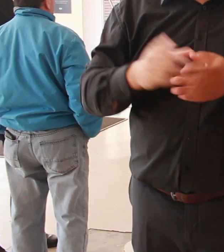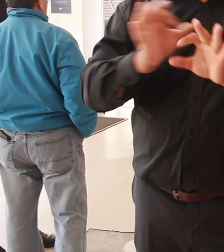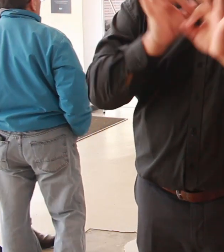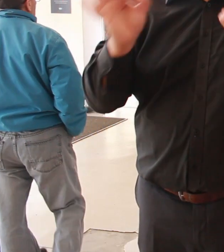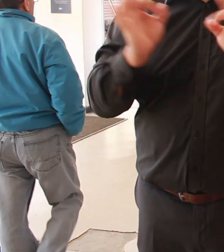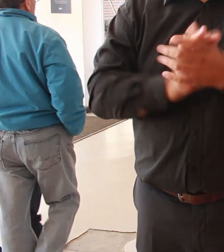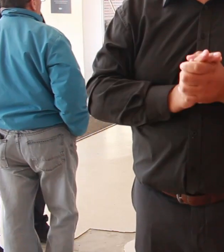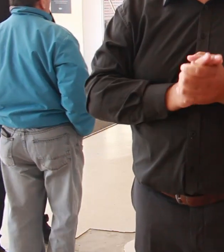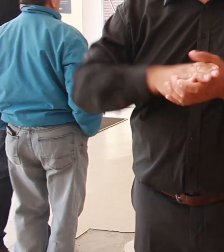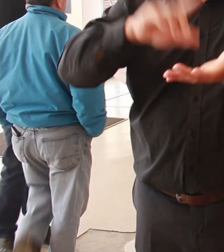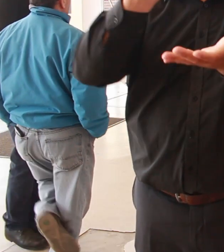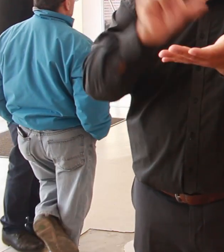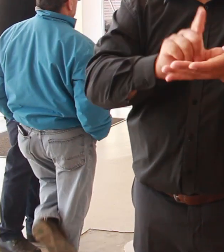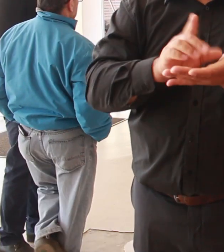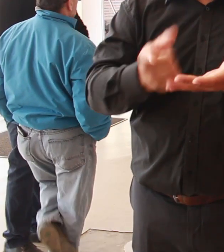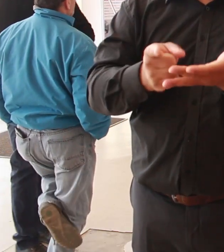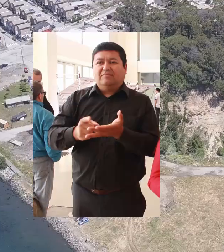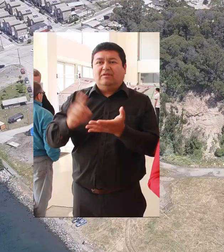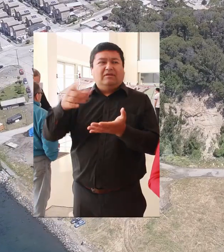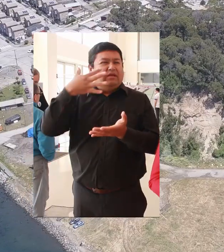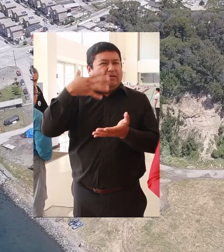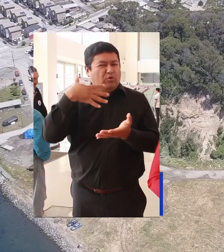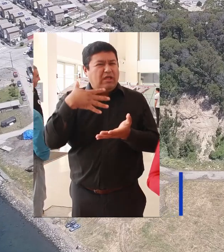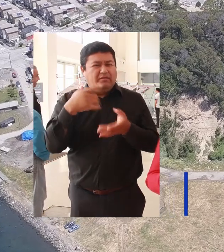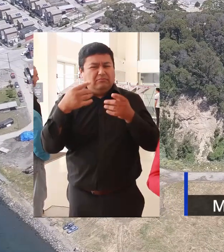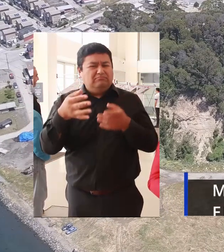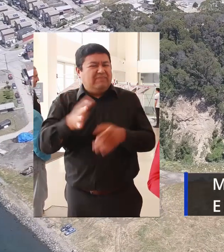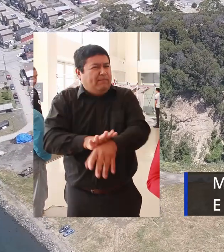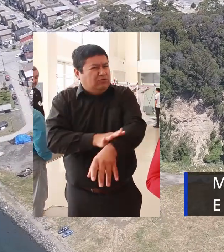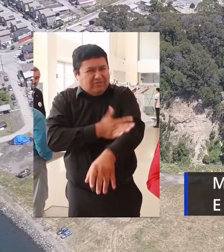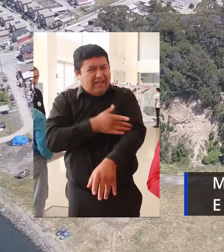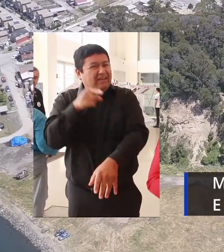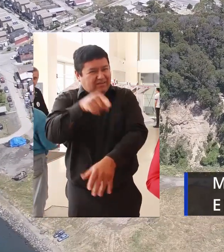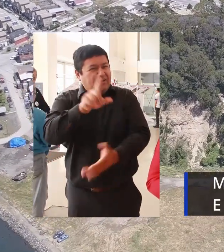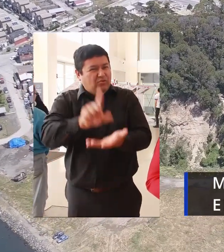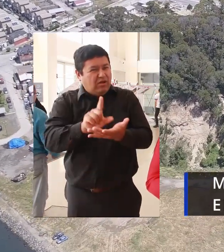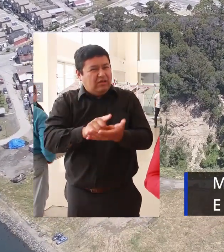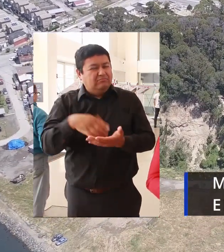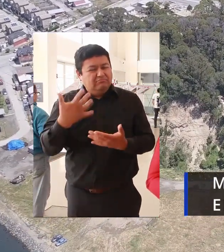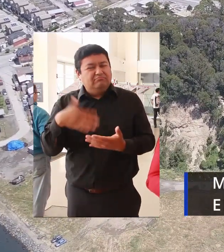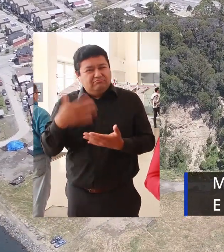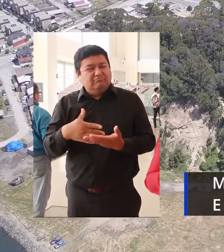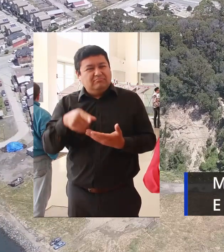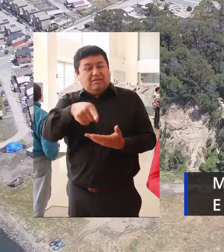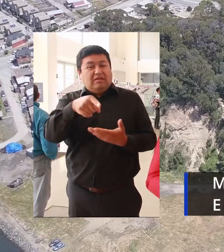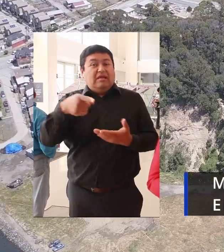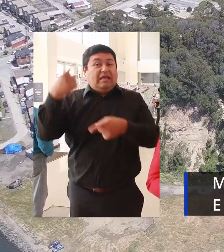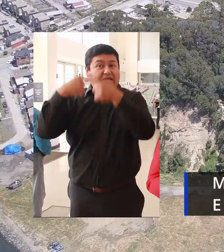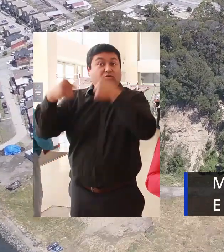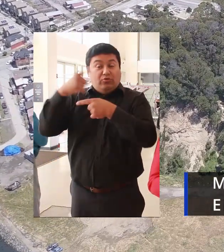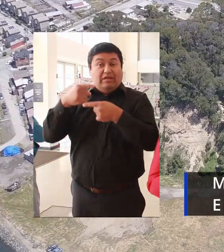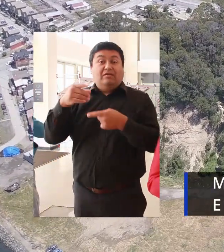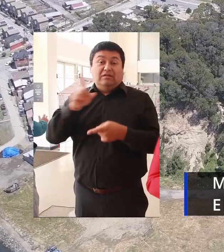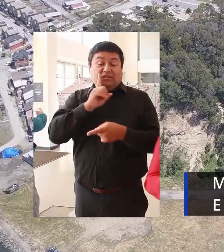especialmente un lugar con carga significativa, con carga emocional, pero sin duda con una historia que tiene nuestro